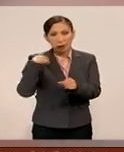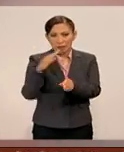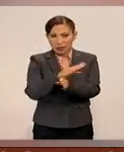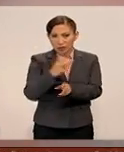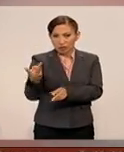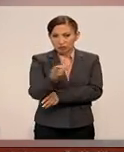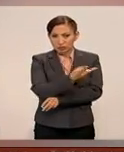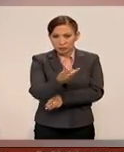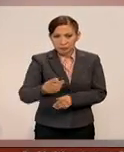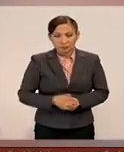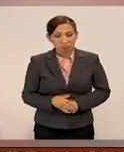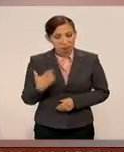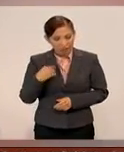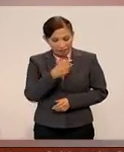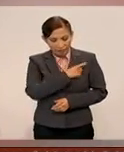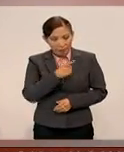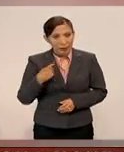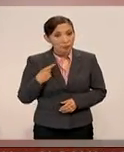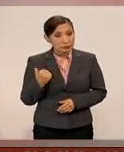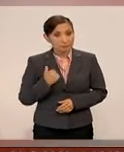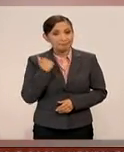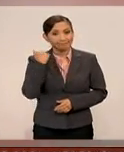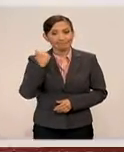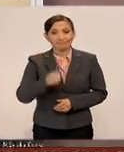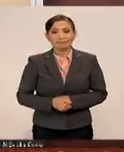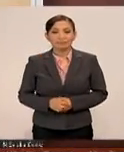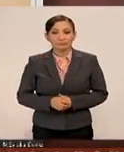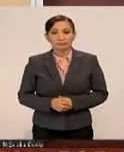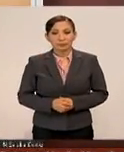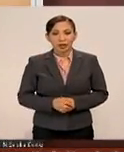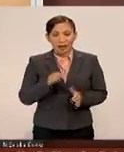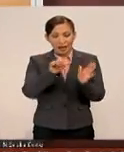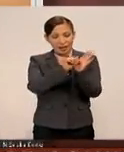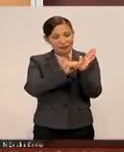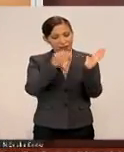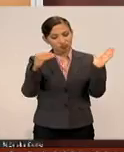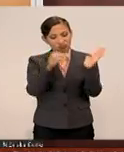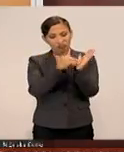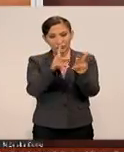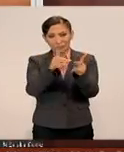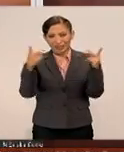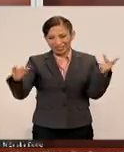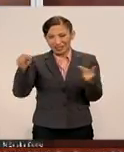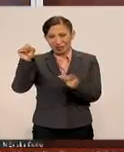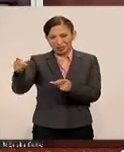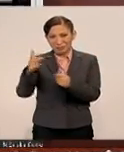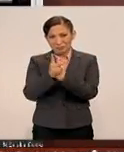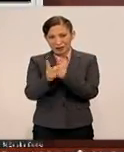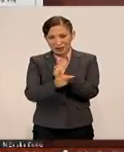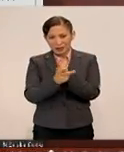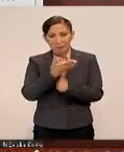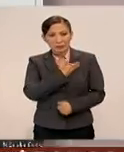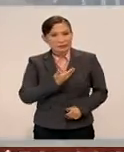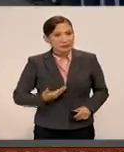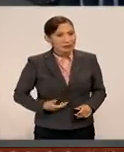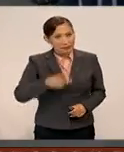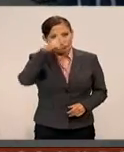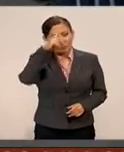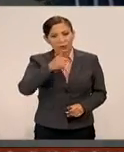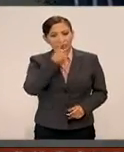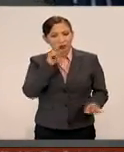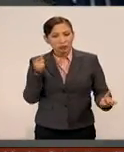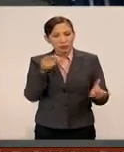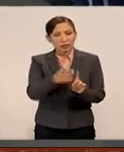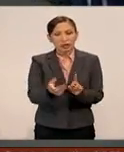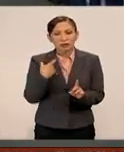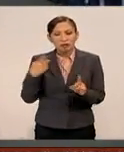beneficio mutuo que debemos aprovechar. En un artículo publicado en un diario danés, el presidente Peña Nieto dijo que el objetivo